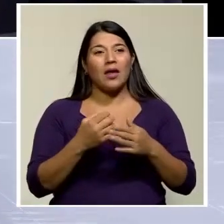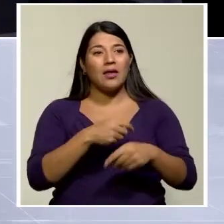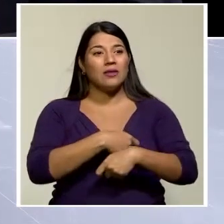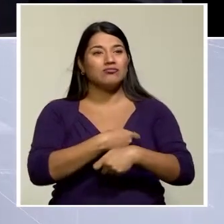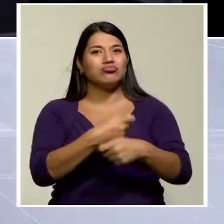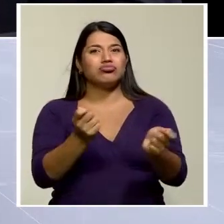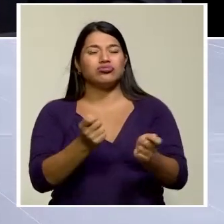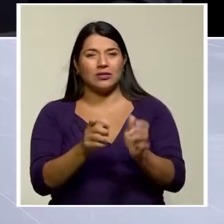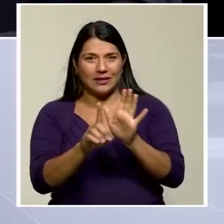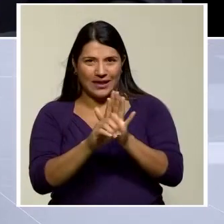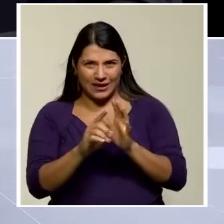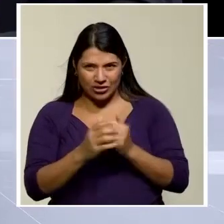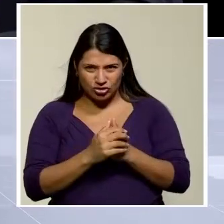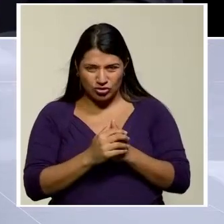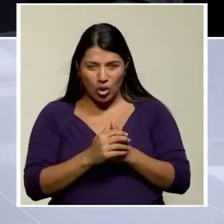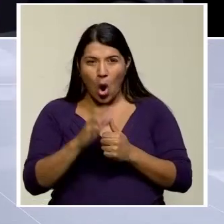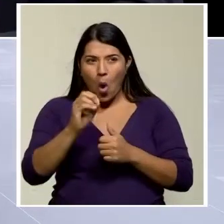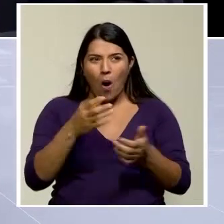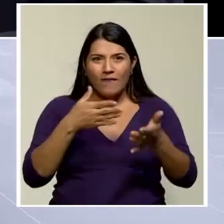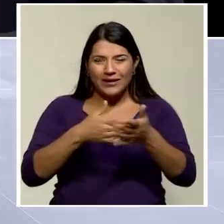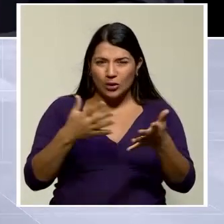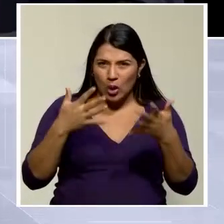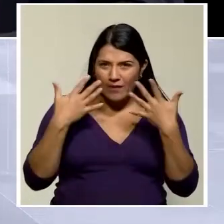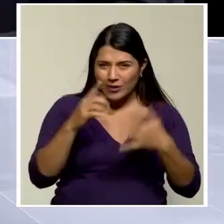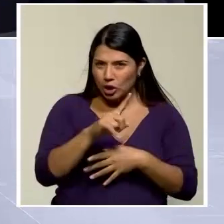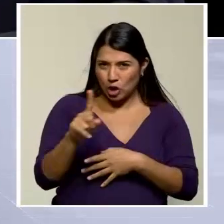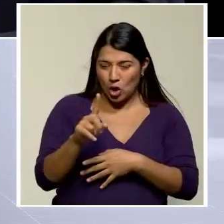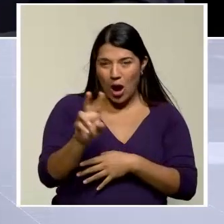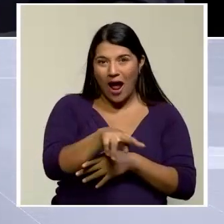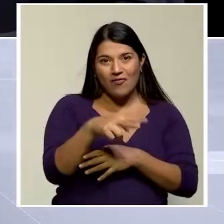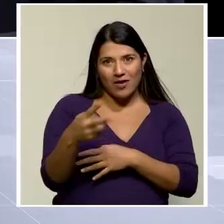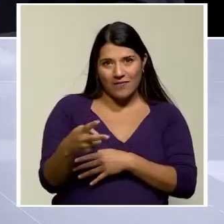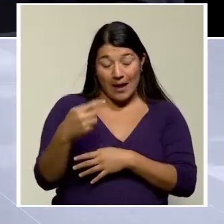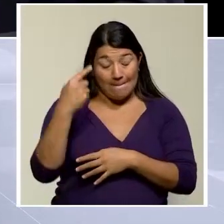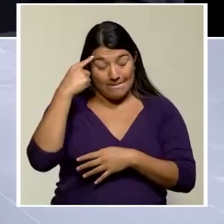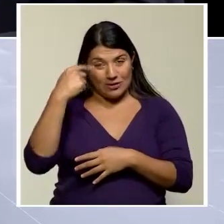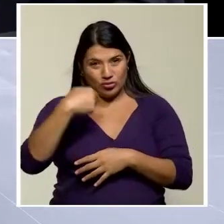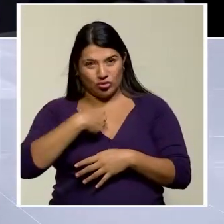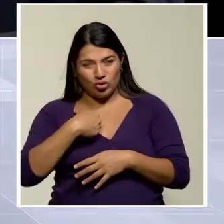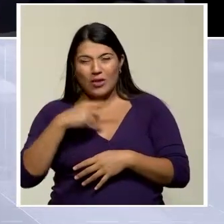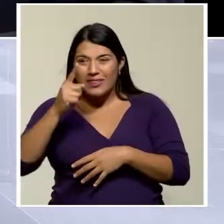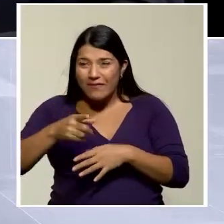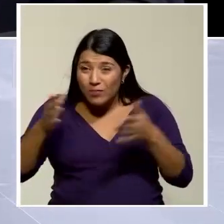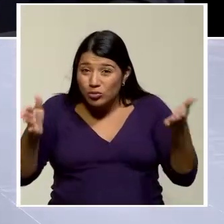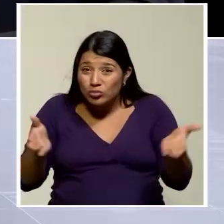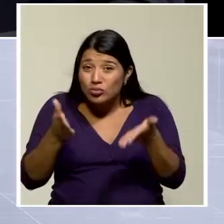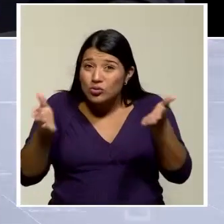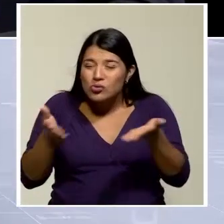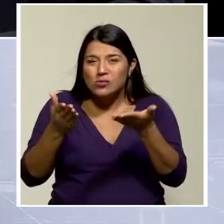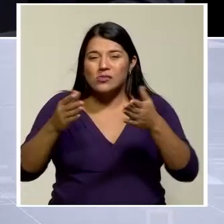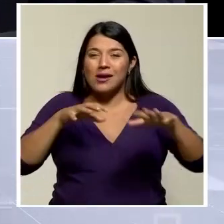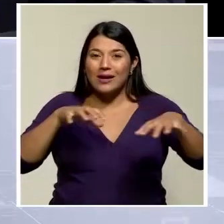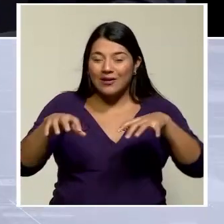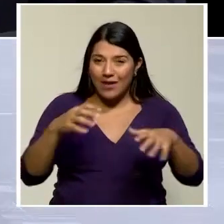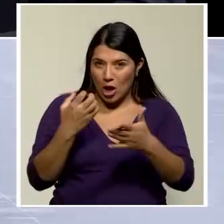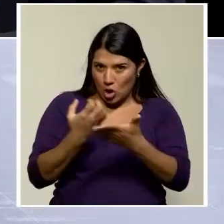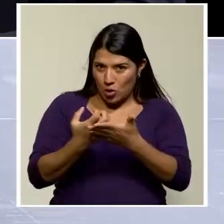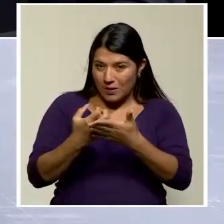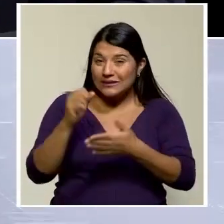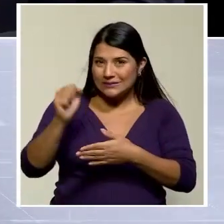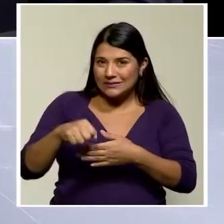o poniendo en peligro la protección del ambiente. Nosotros creemos más bien que es al revés, que hay que incentivar una reactivación económica,